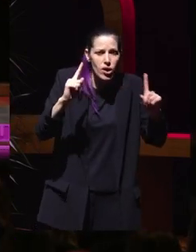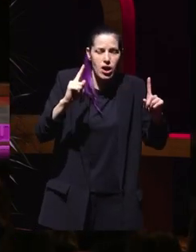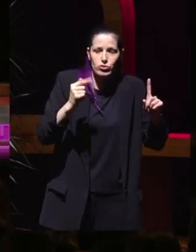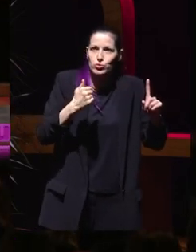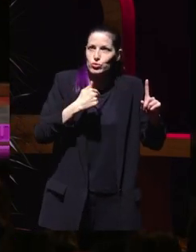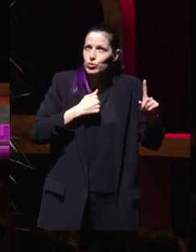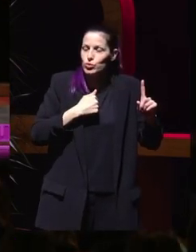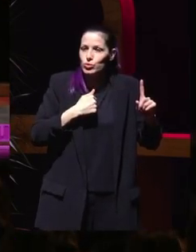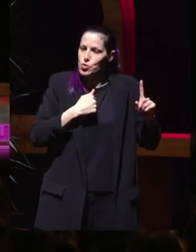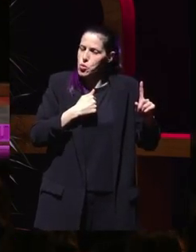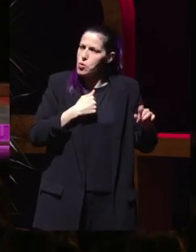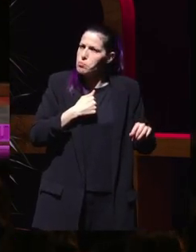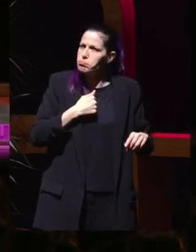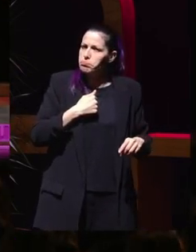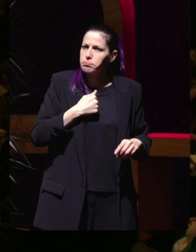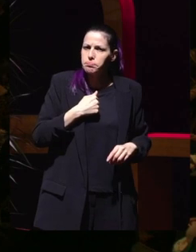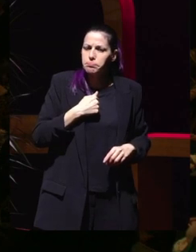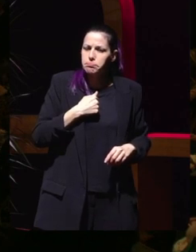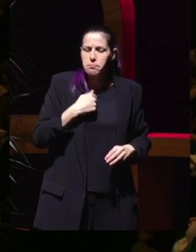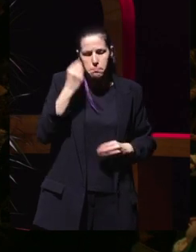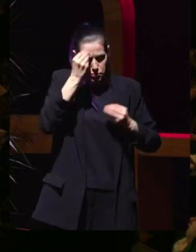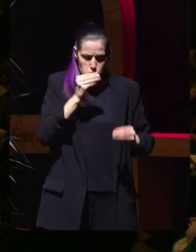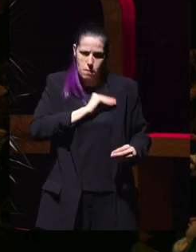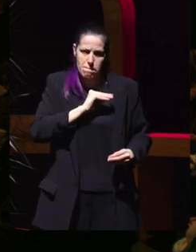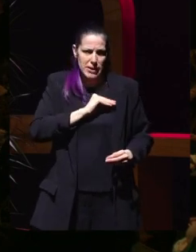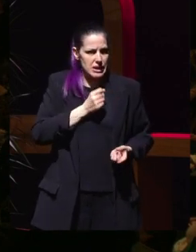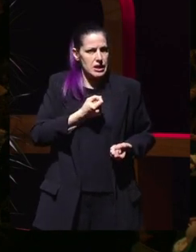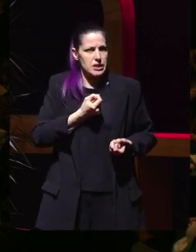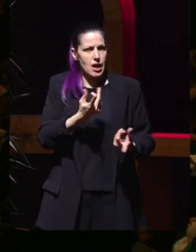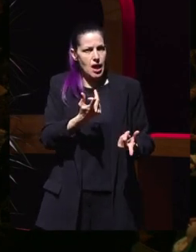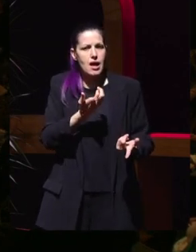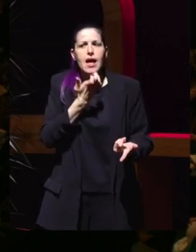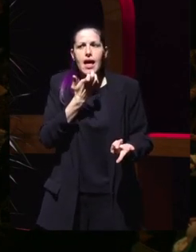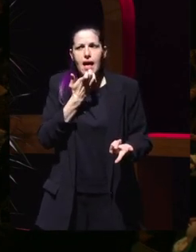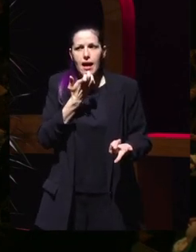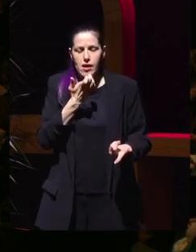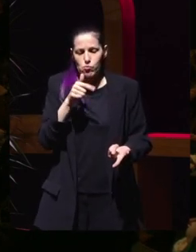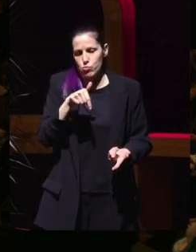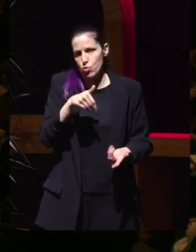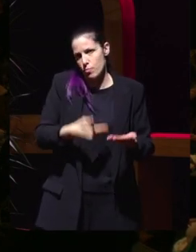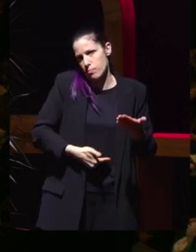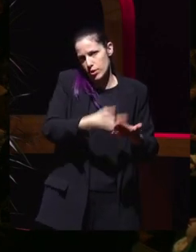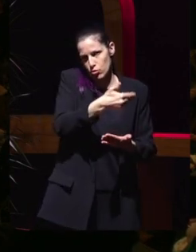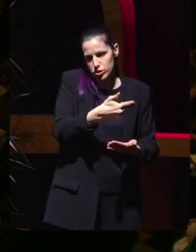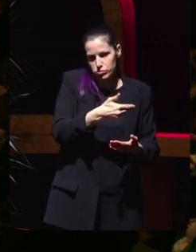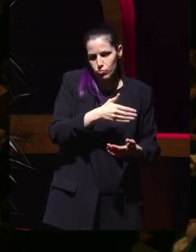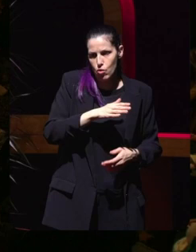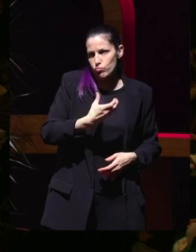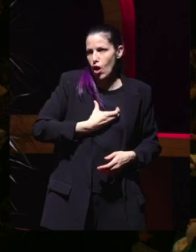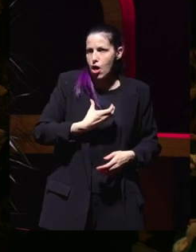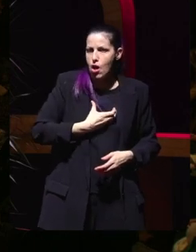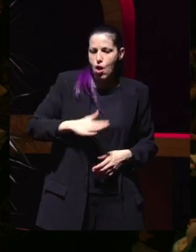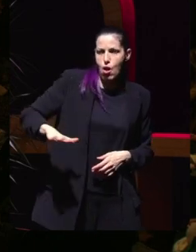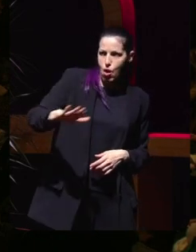Bueno es un caso bastante la importancia de ese analismo local hay un